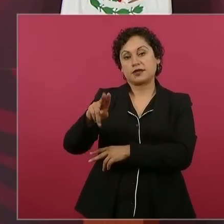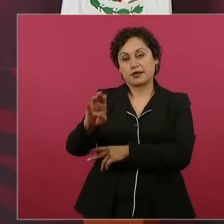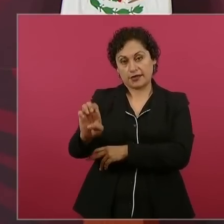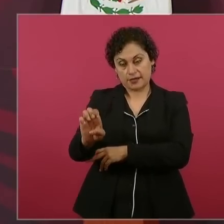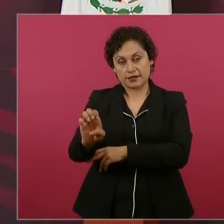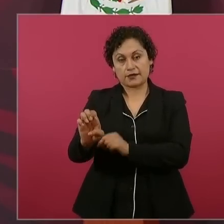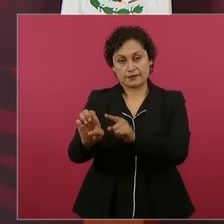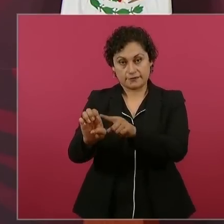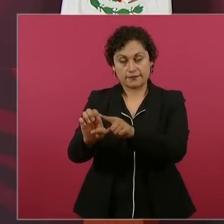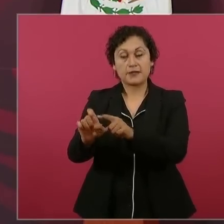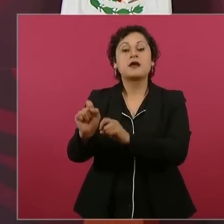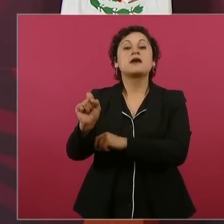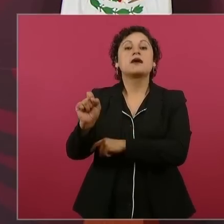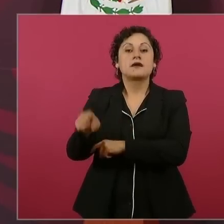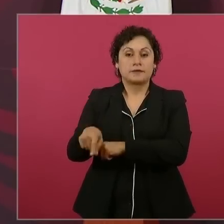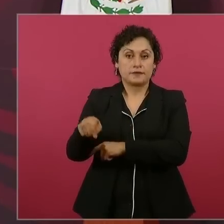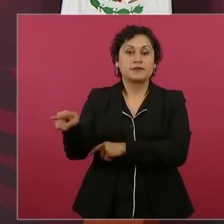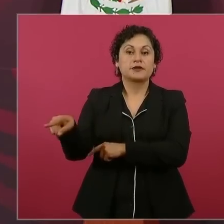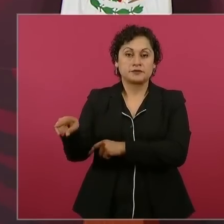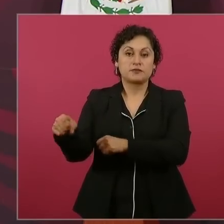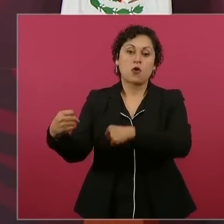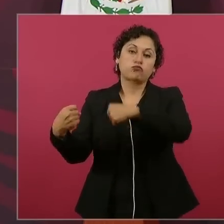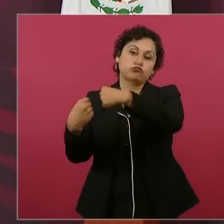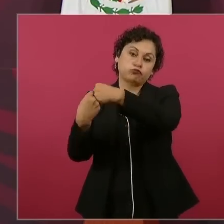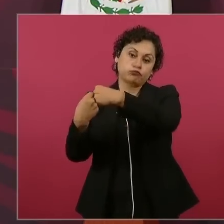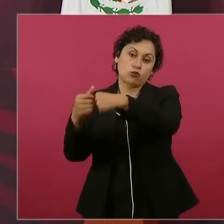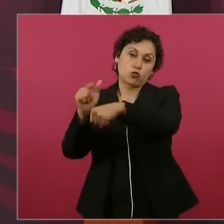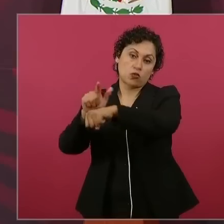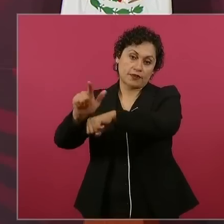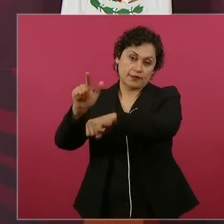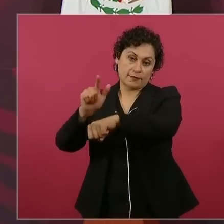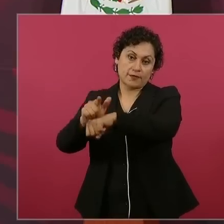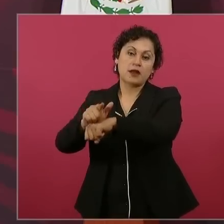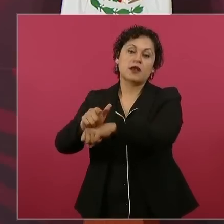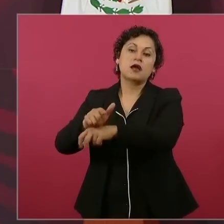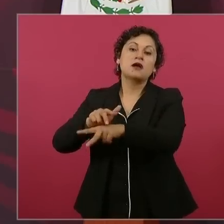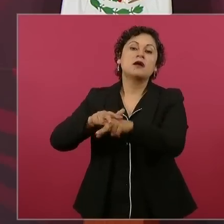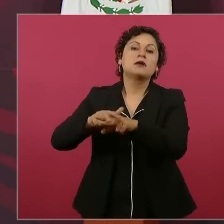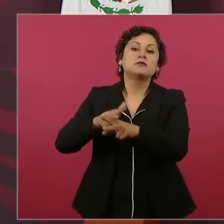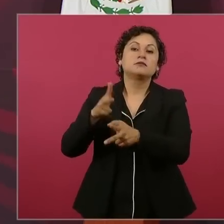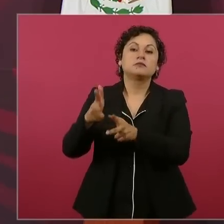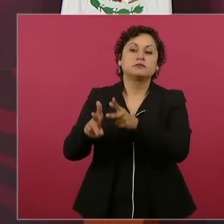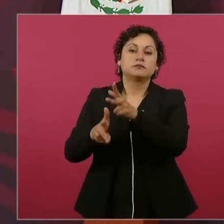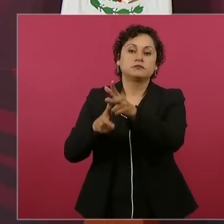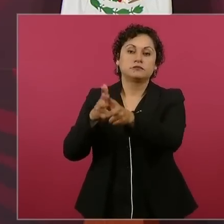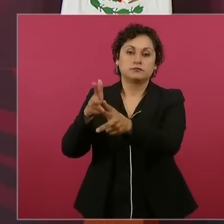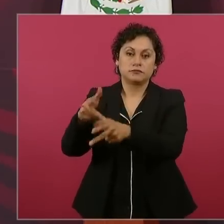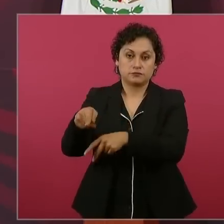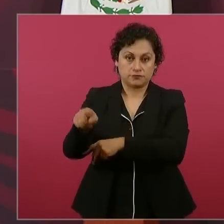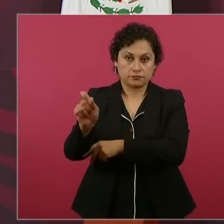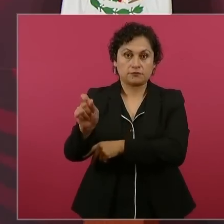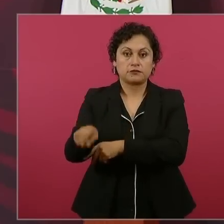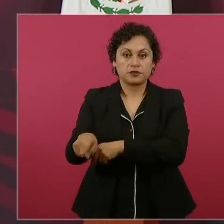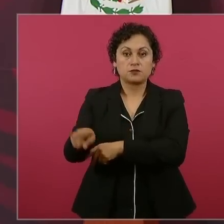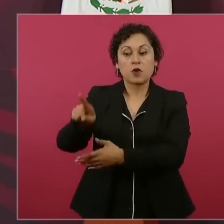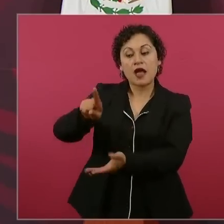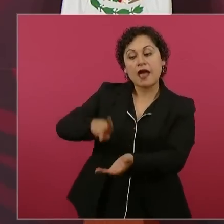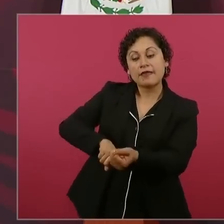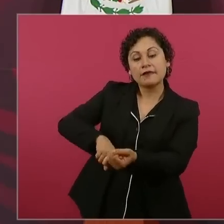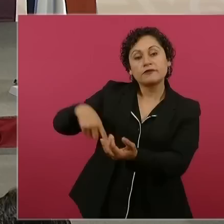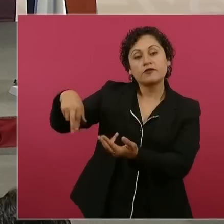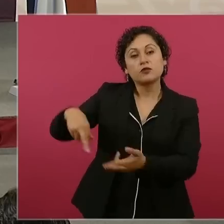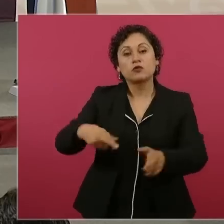también por los límites de Guatemala el tren, y hay un río muy